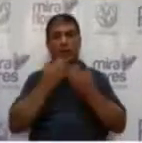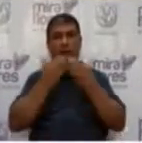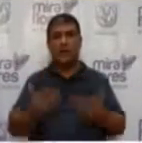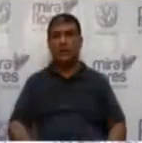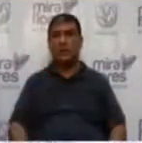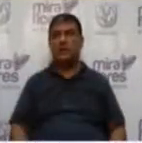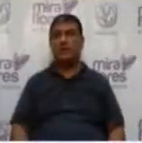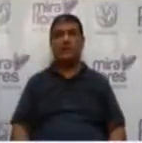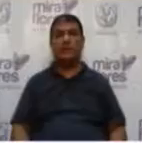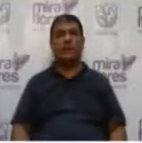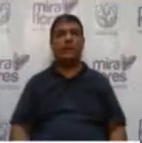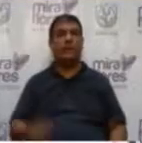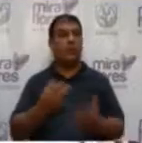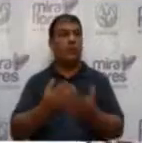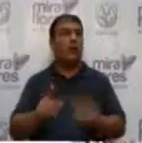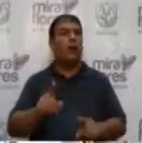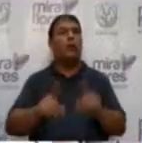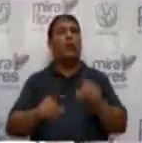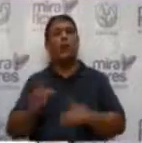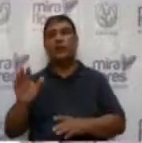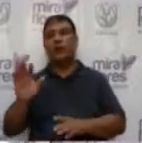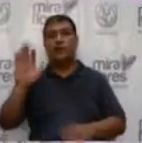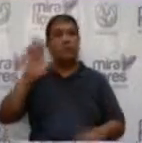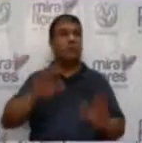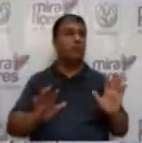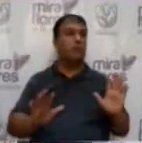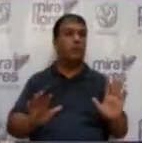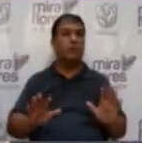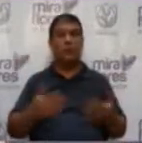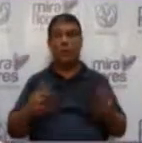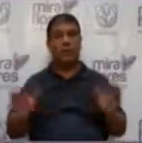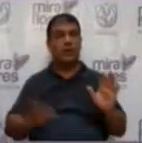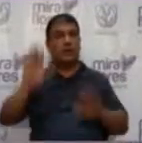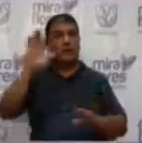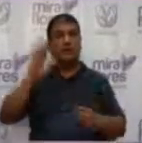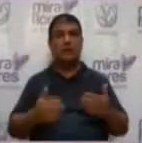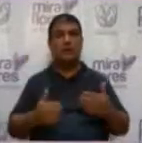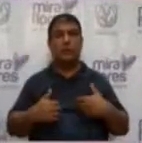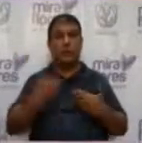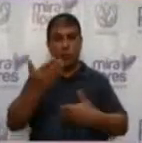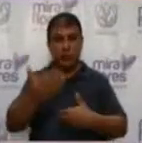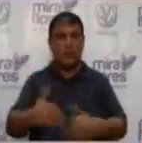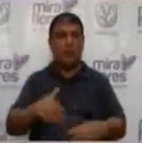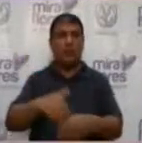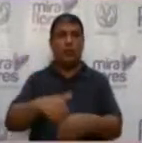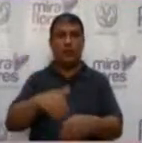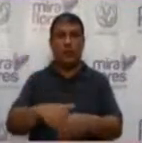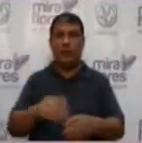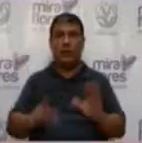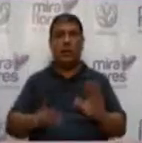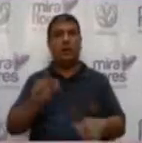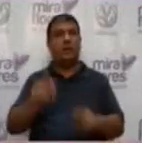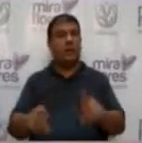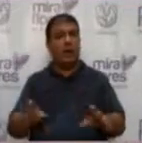Gracias. Muy bien, ¿alguna otra intervención? Si no tenemos más intervenciones, procederíamos